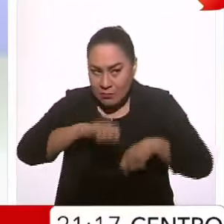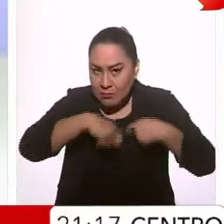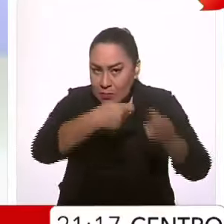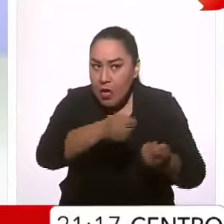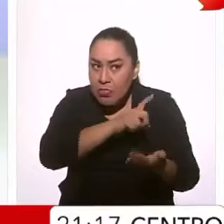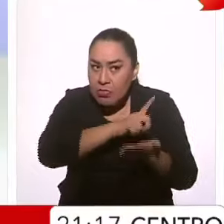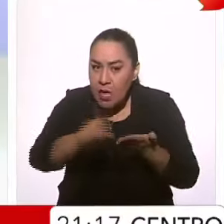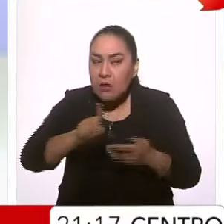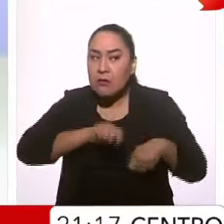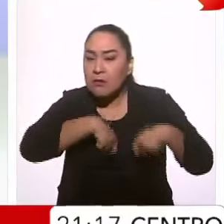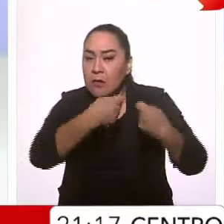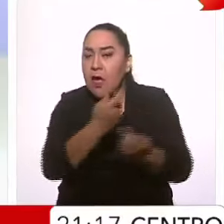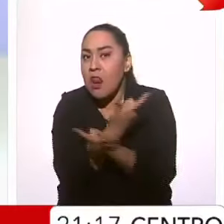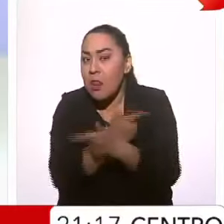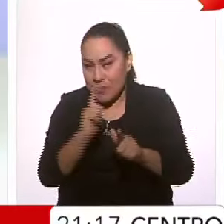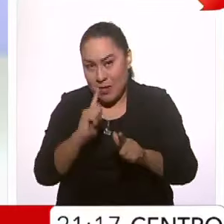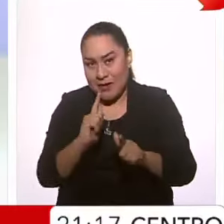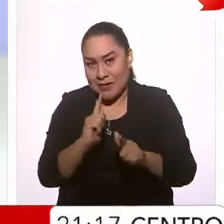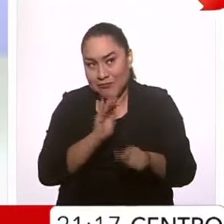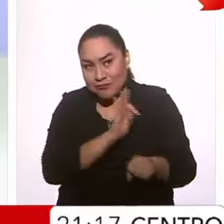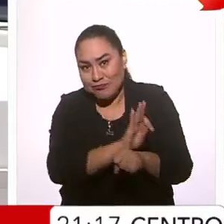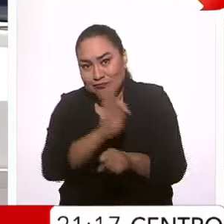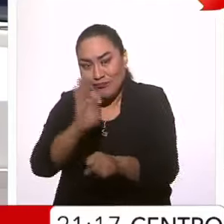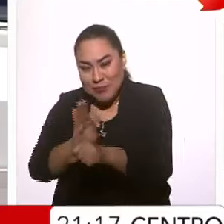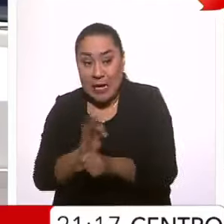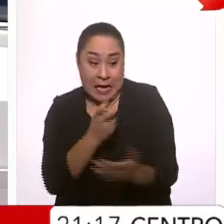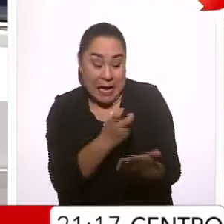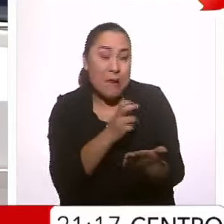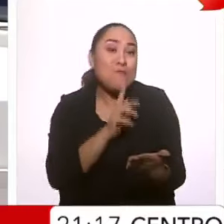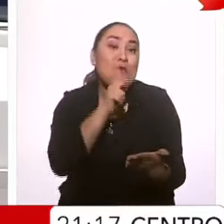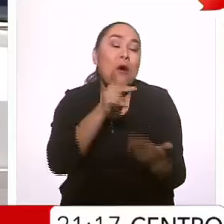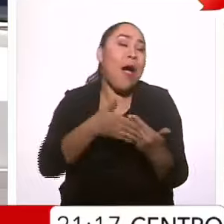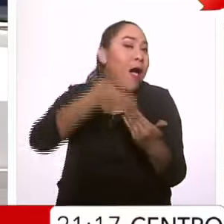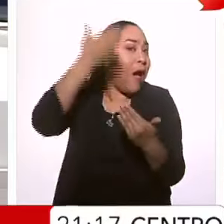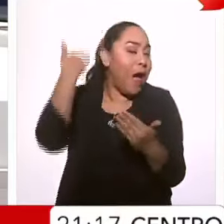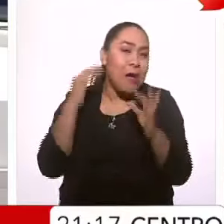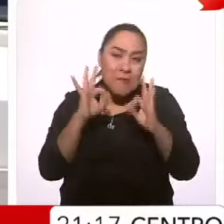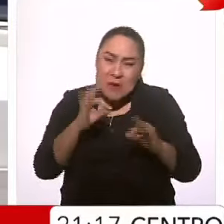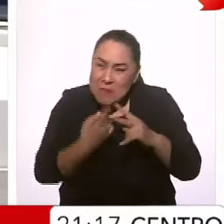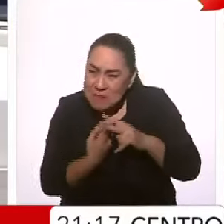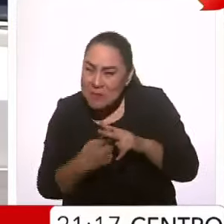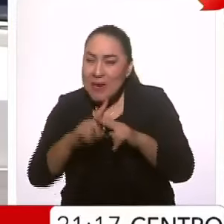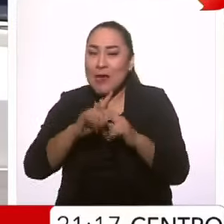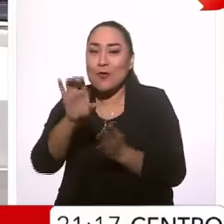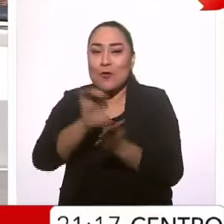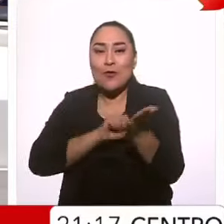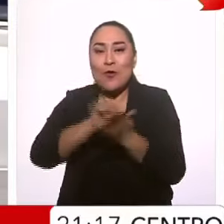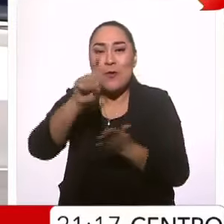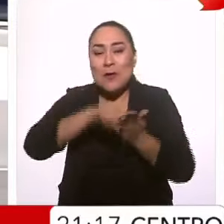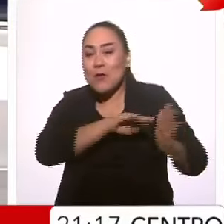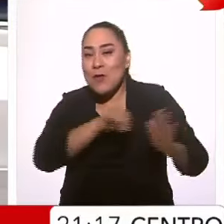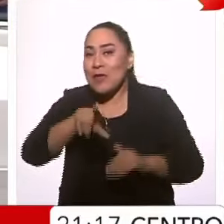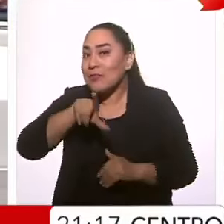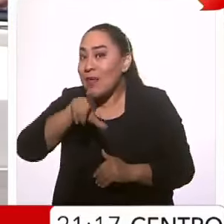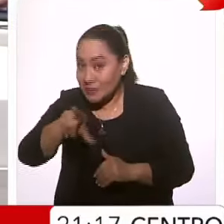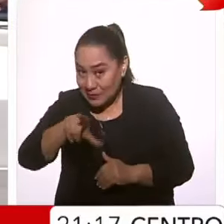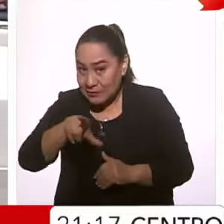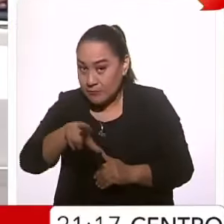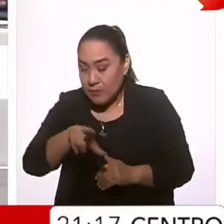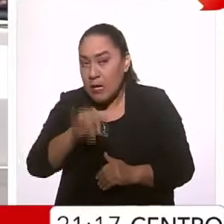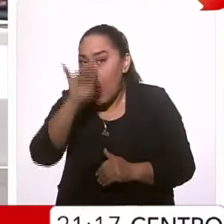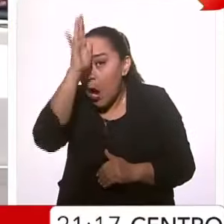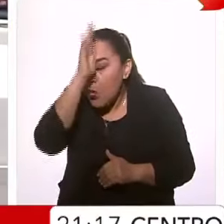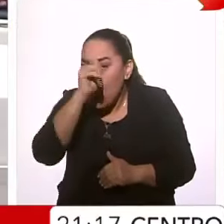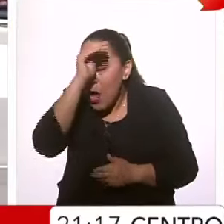que recoge lo mejor que tenía nuestra Constitución de 1917, un nuevo pacto social que le da